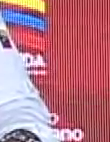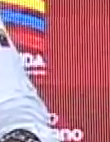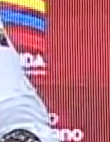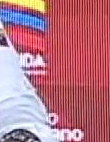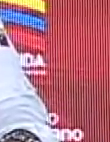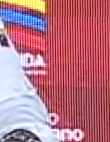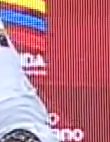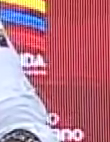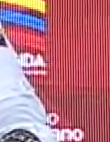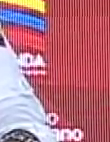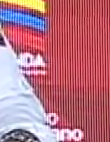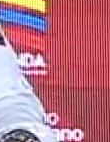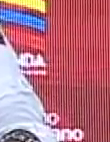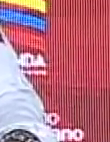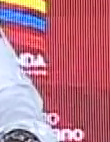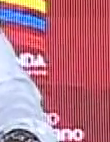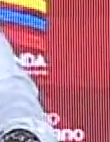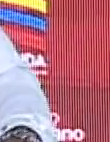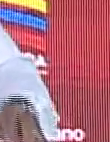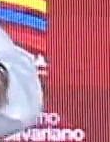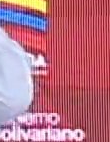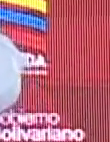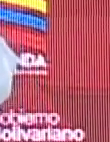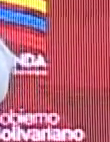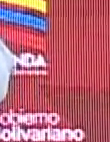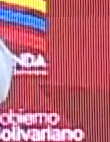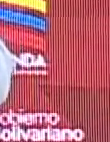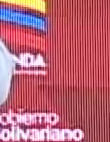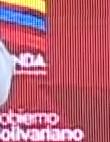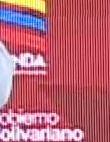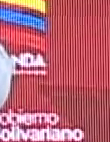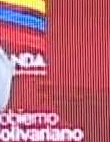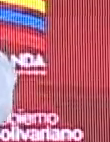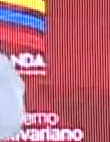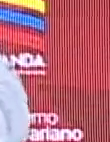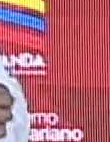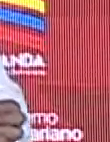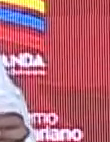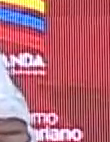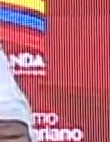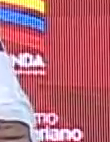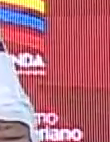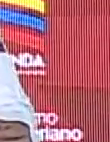surgen imágenes más impresionantes de la movilización del pueblo de Venezuela